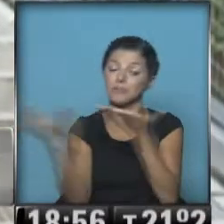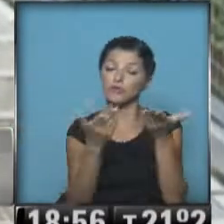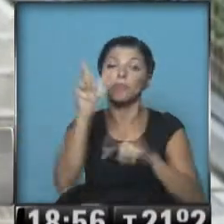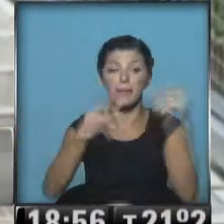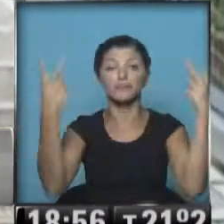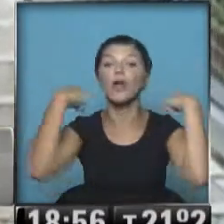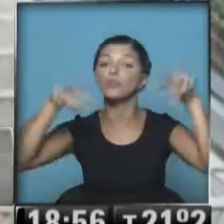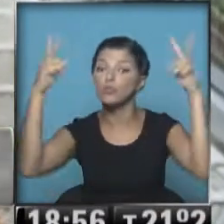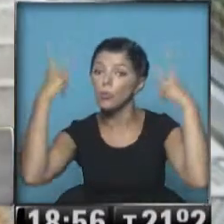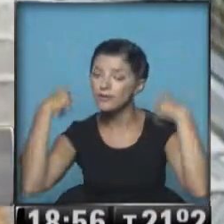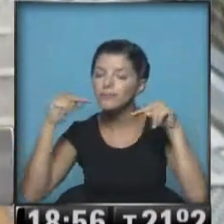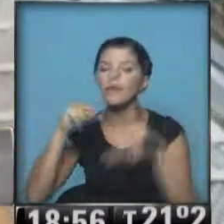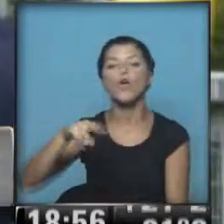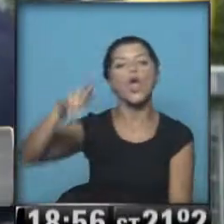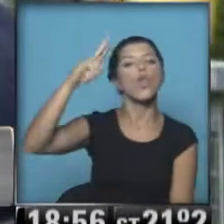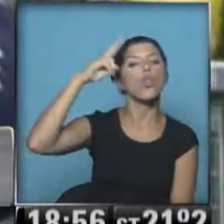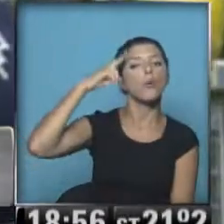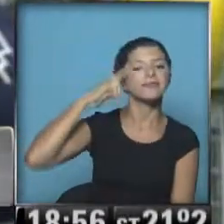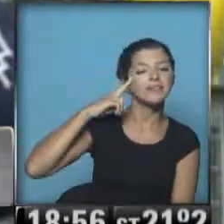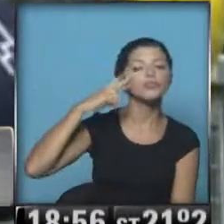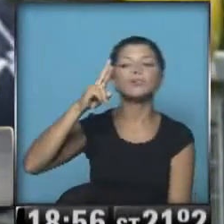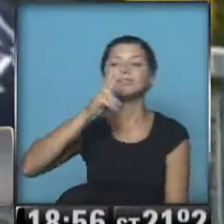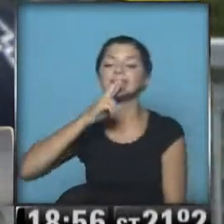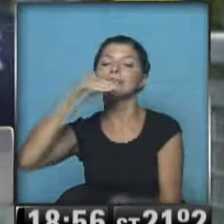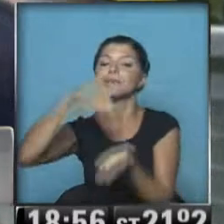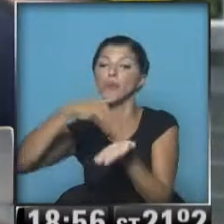visitantes 917 millones de pesos.